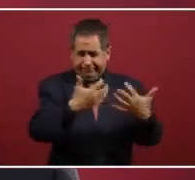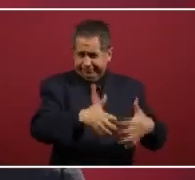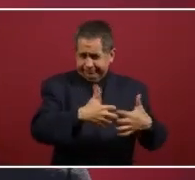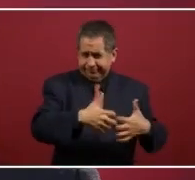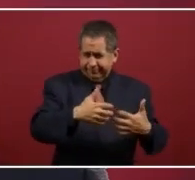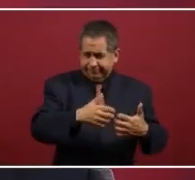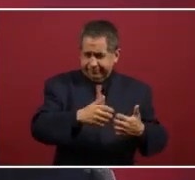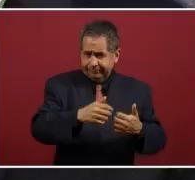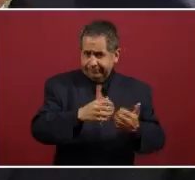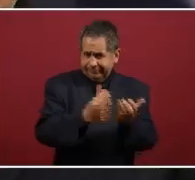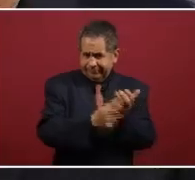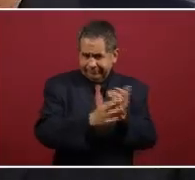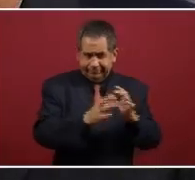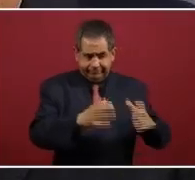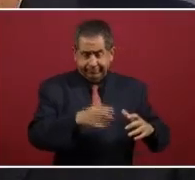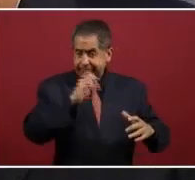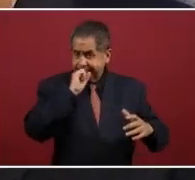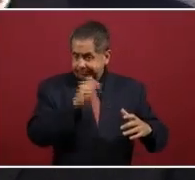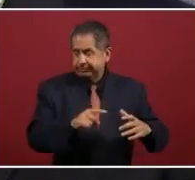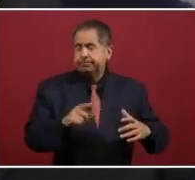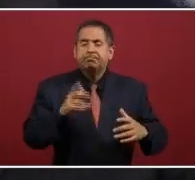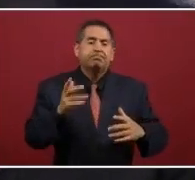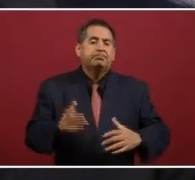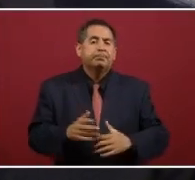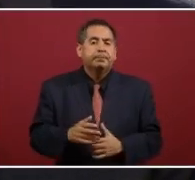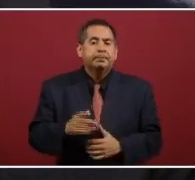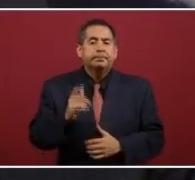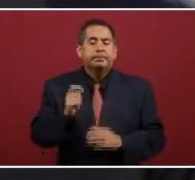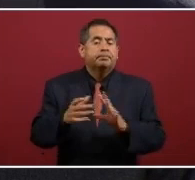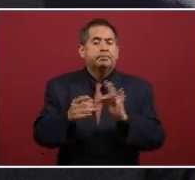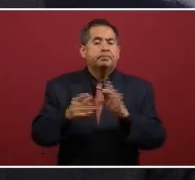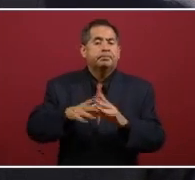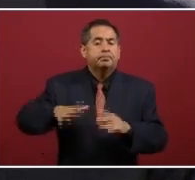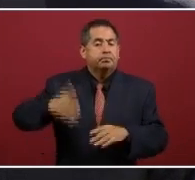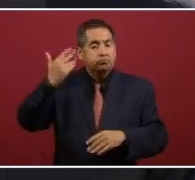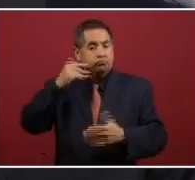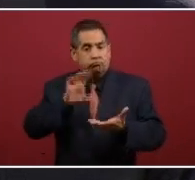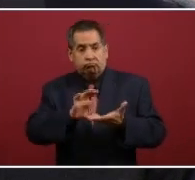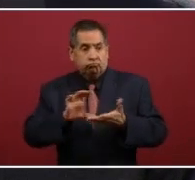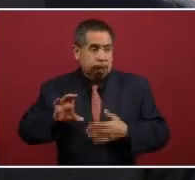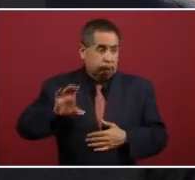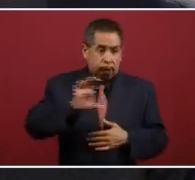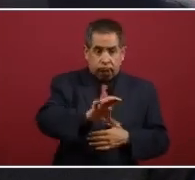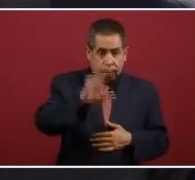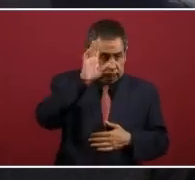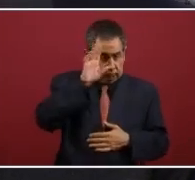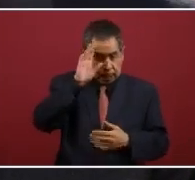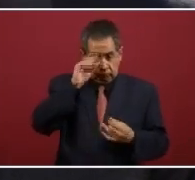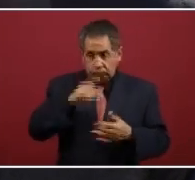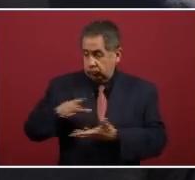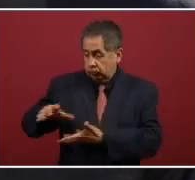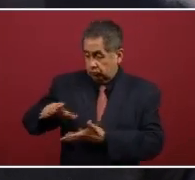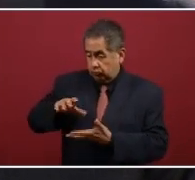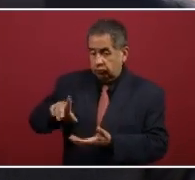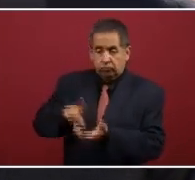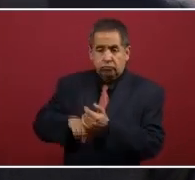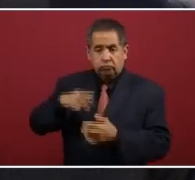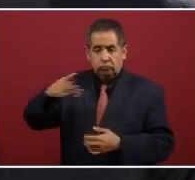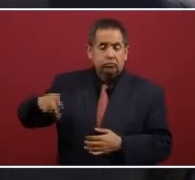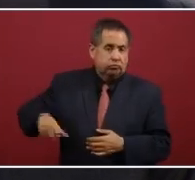además de lo que se destinó del presupuesto público, que es dinero del